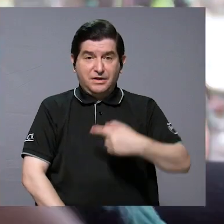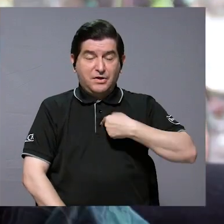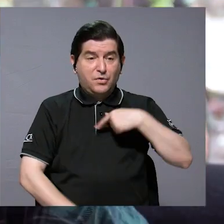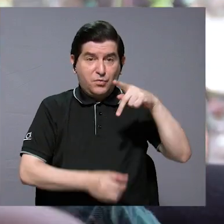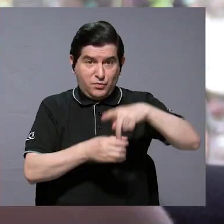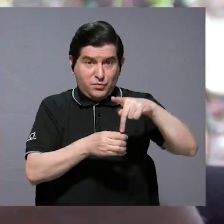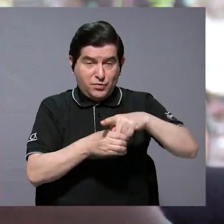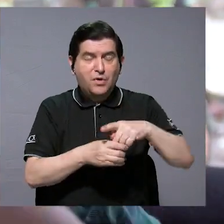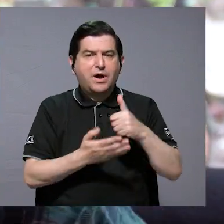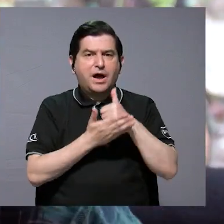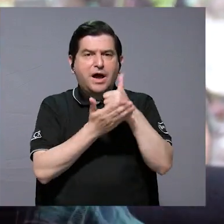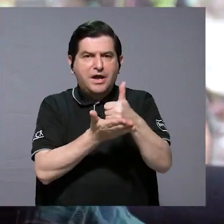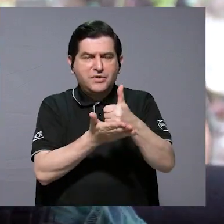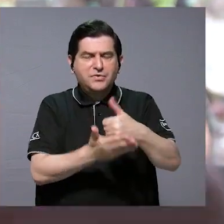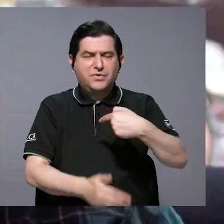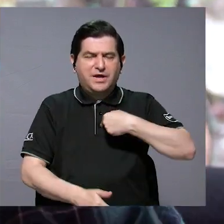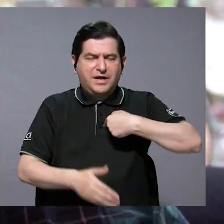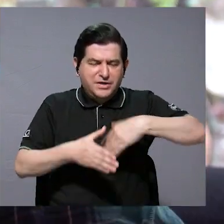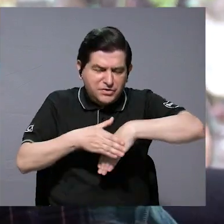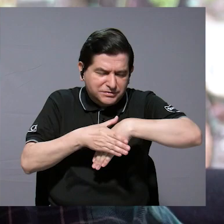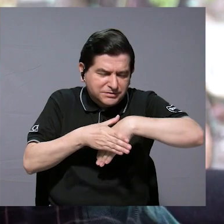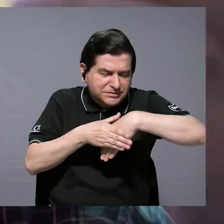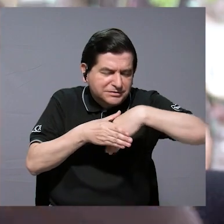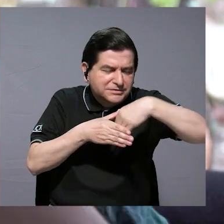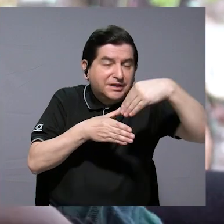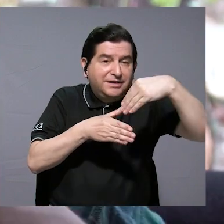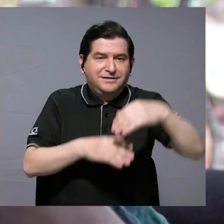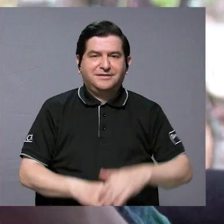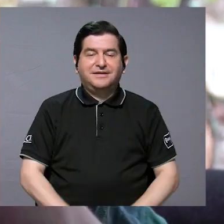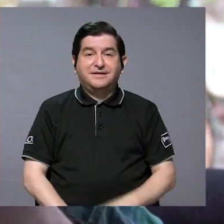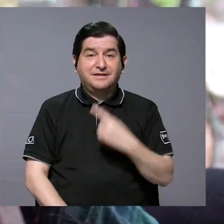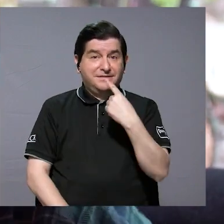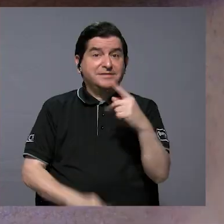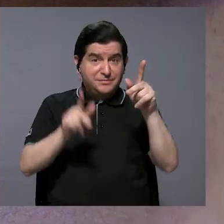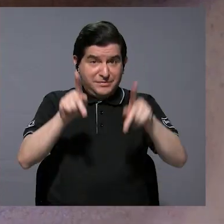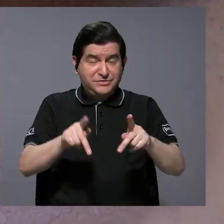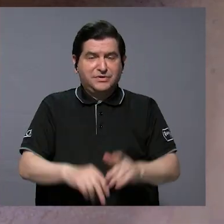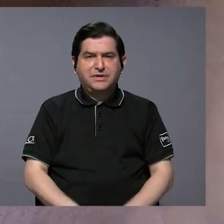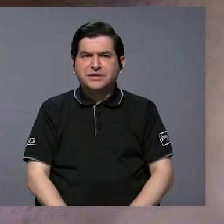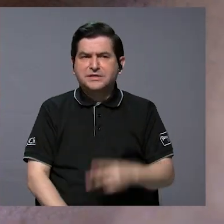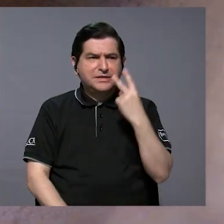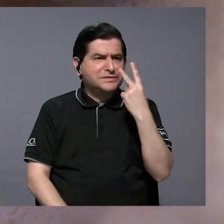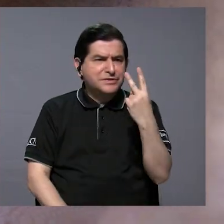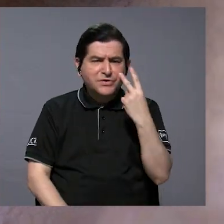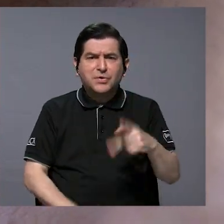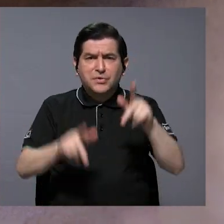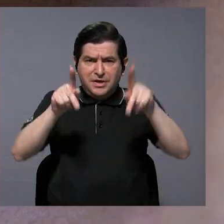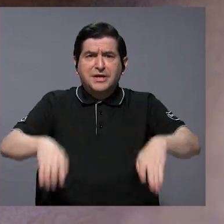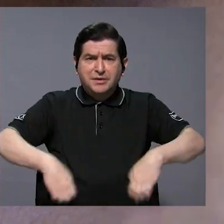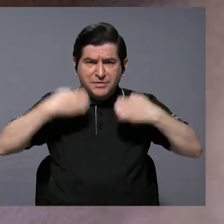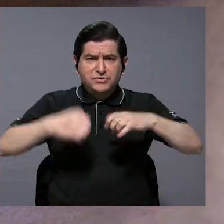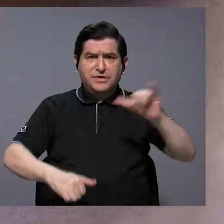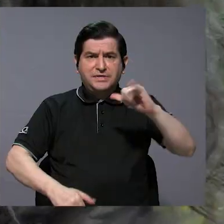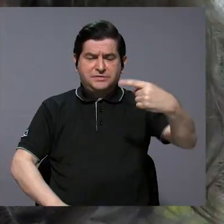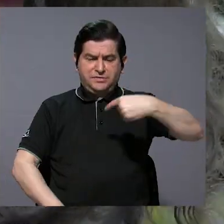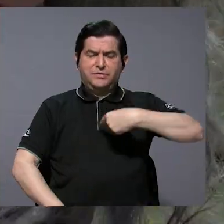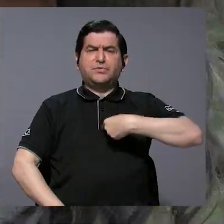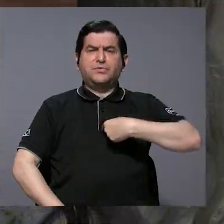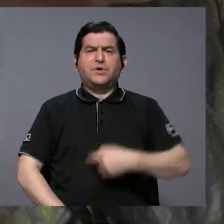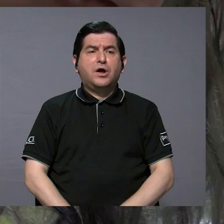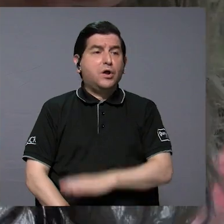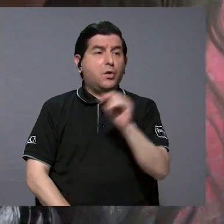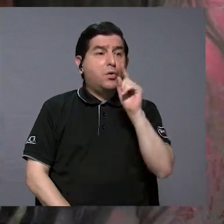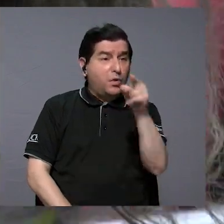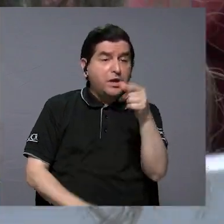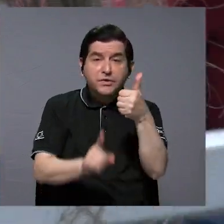que estés ahí me ayuda como a mí salir. Y siento que si la gente no ve que existe gente como